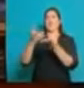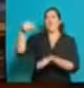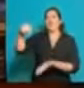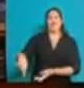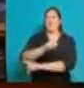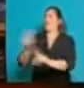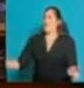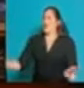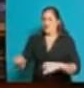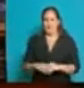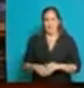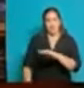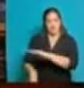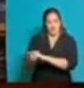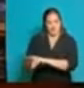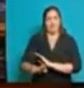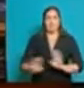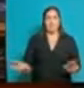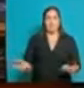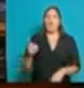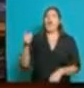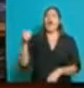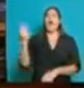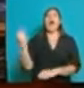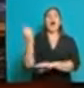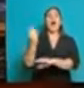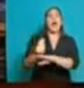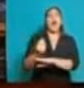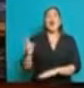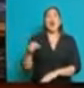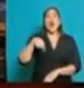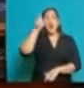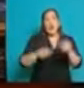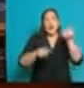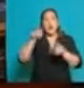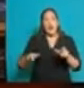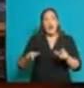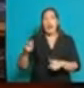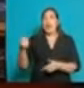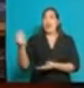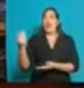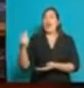No, no es para diputados electos, es para diputados que hoy están ejerciendo.